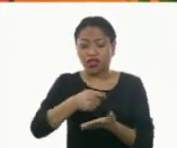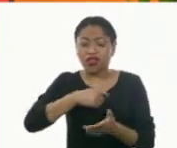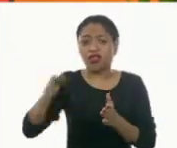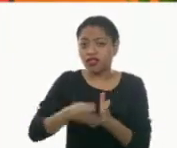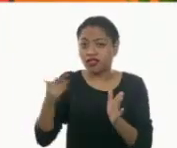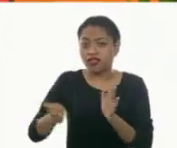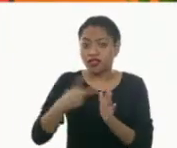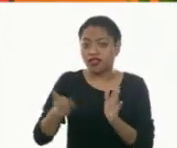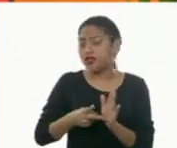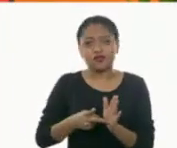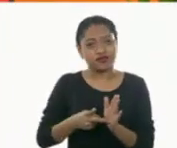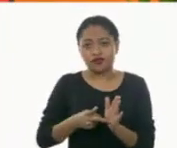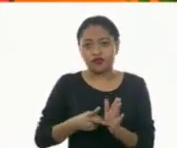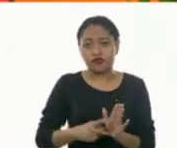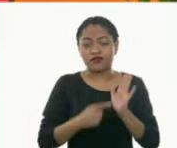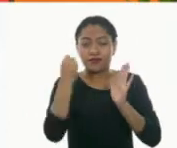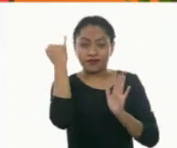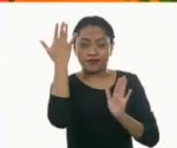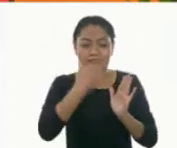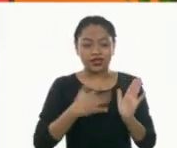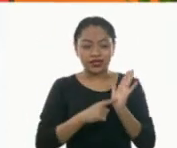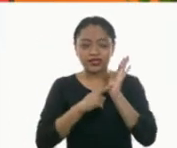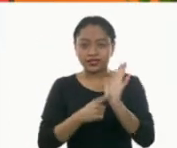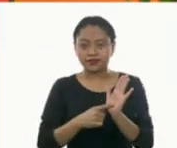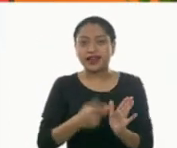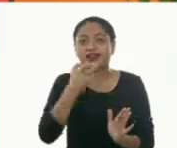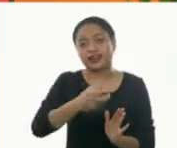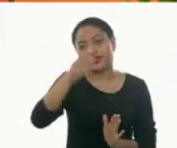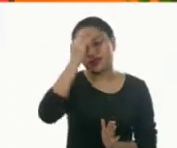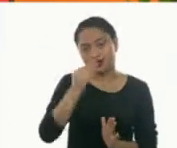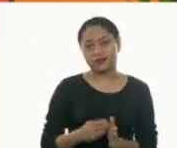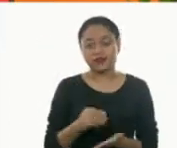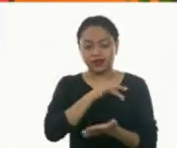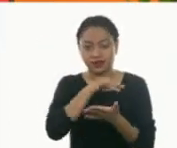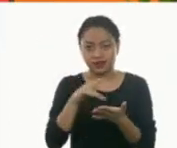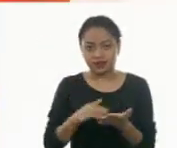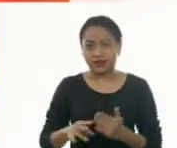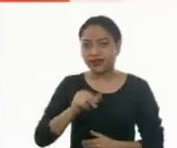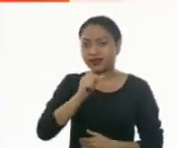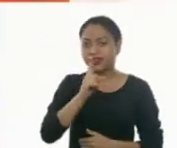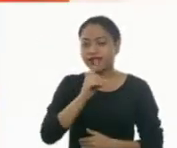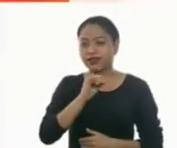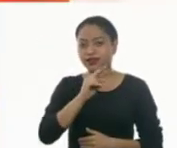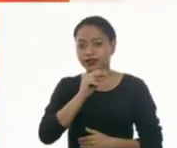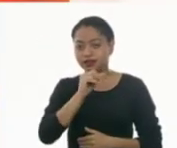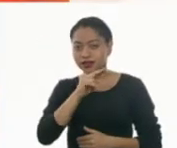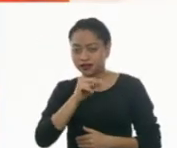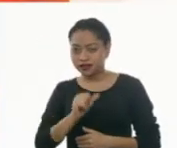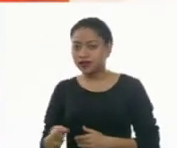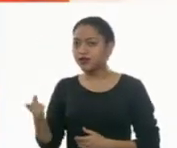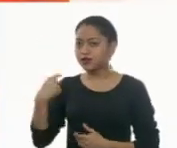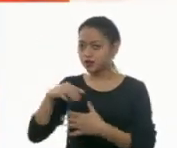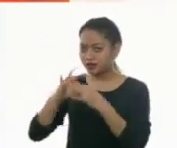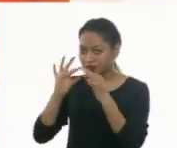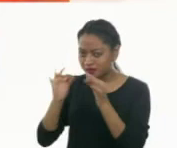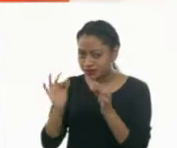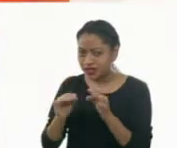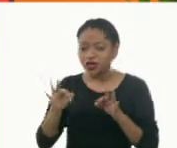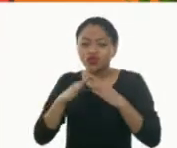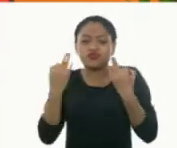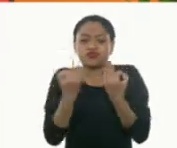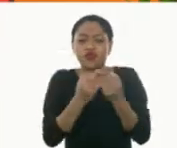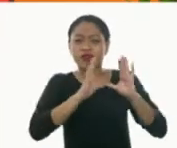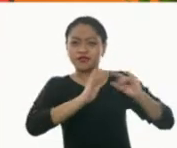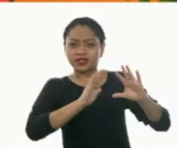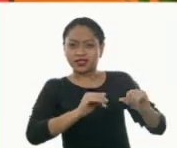con conciencia del significado de las palabras. Adriana, ¿nos podrías decir qué estrategias se pueden implementar con las